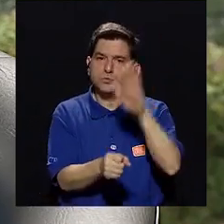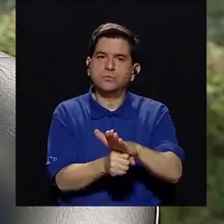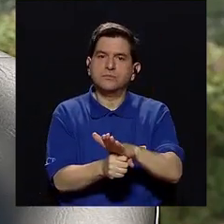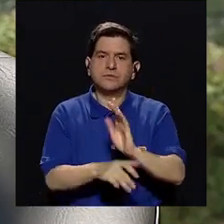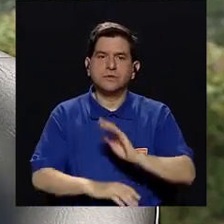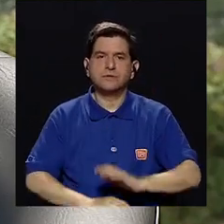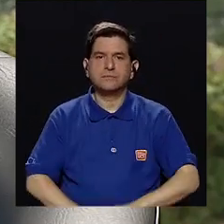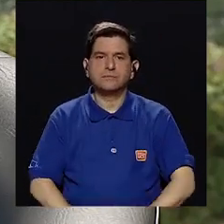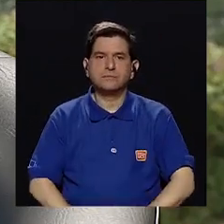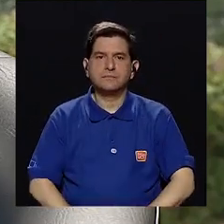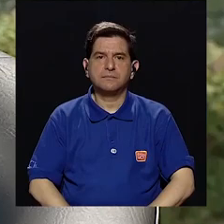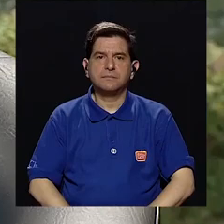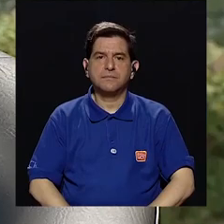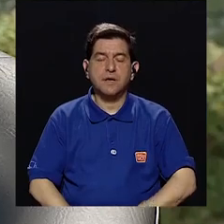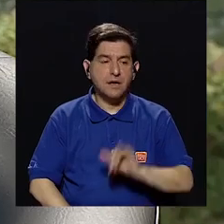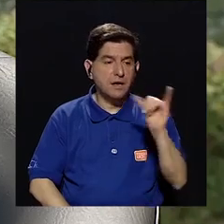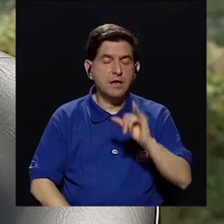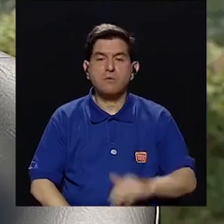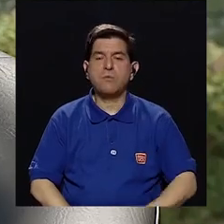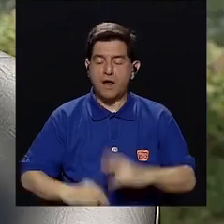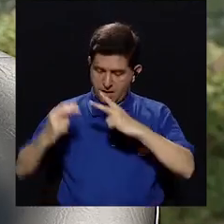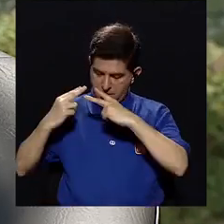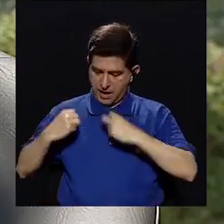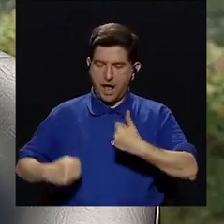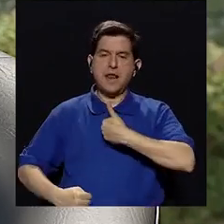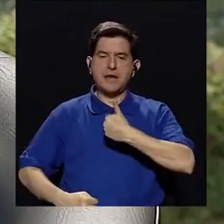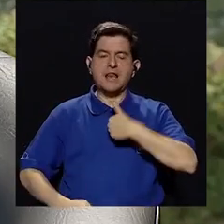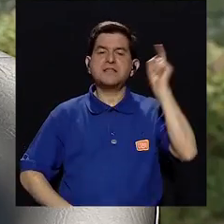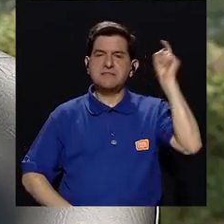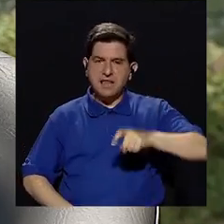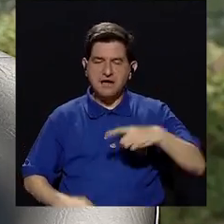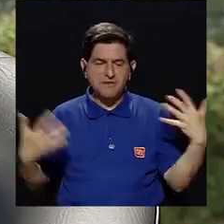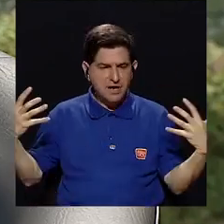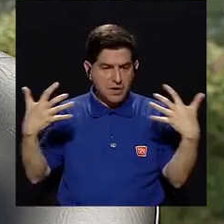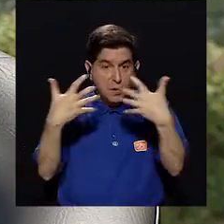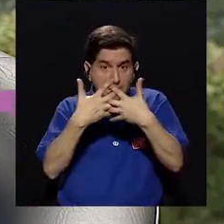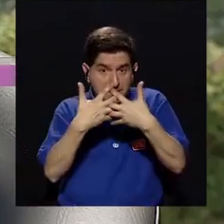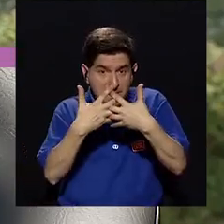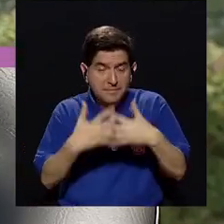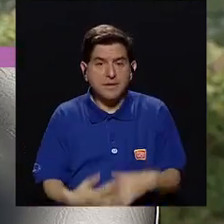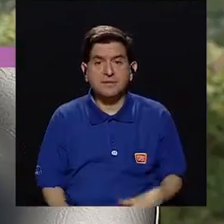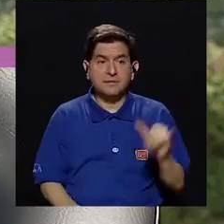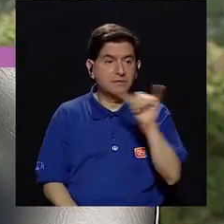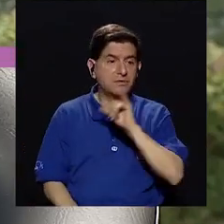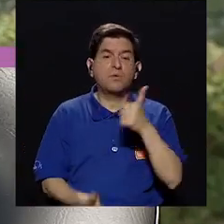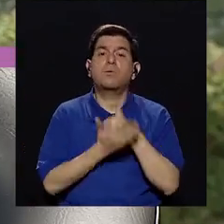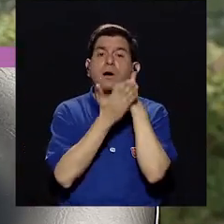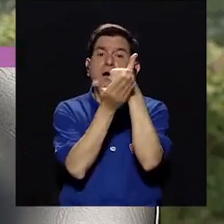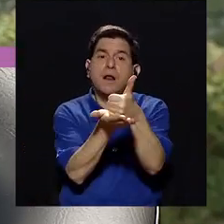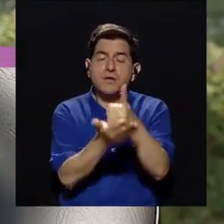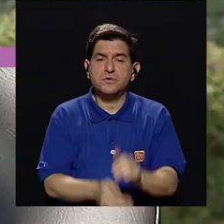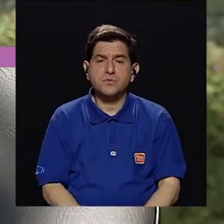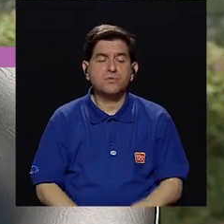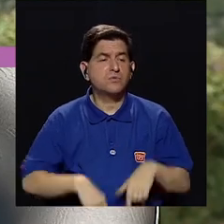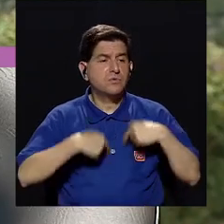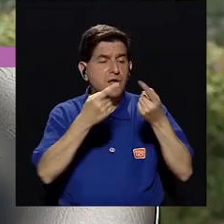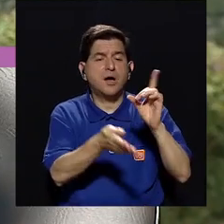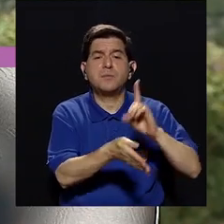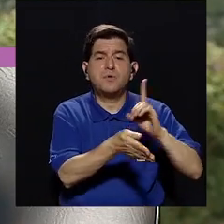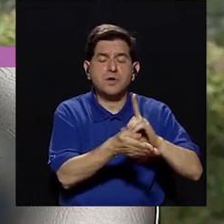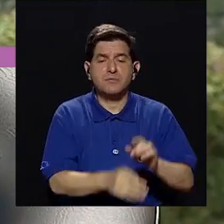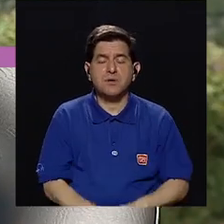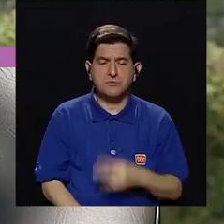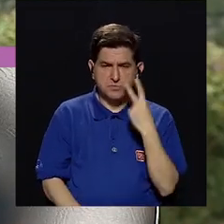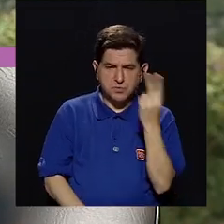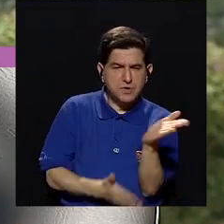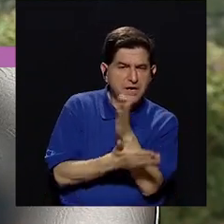hacérselo verdad y hacerse el autoexamen porque esto es un complemento ya que eso también nos ayuda porque acudimos al médico